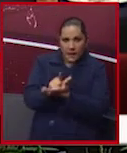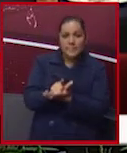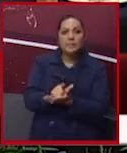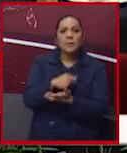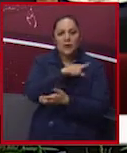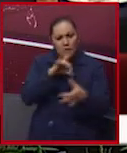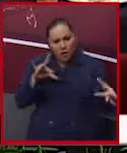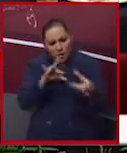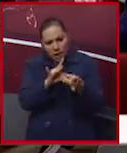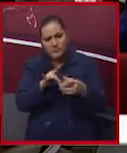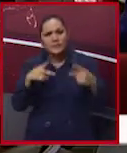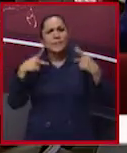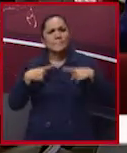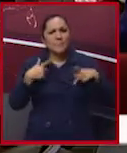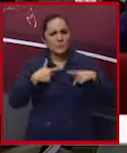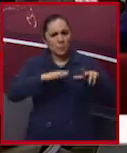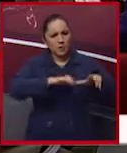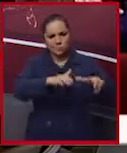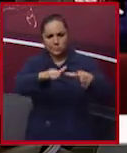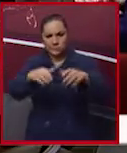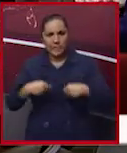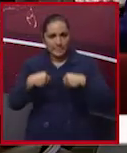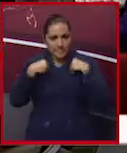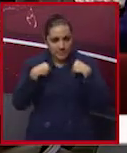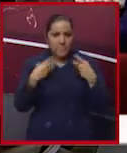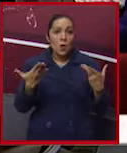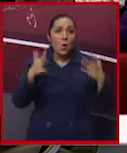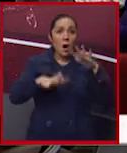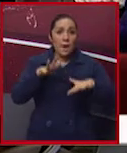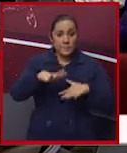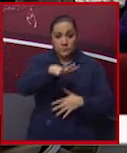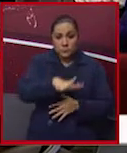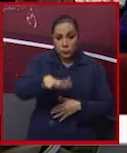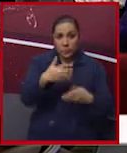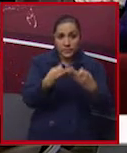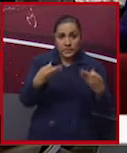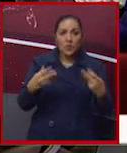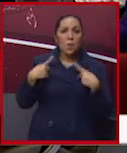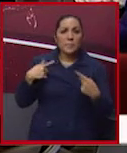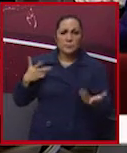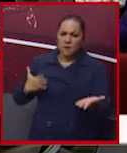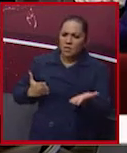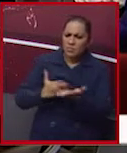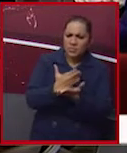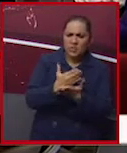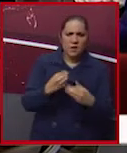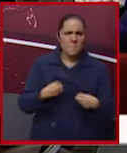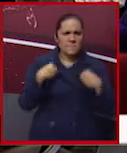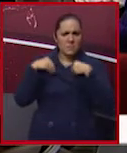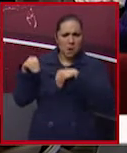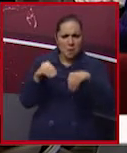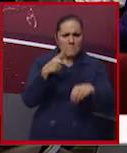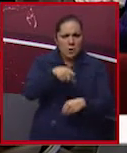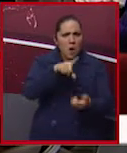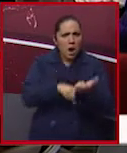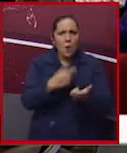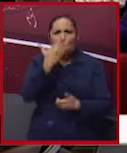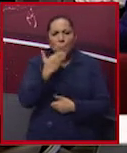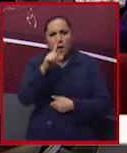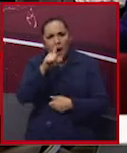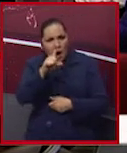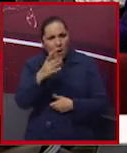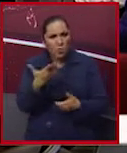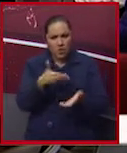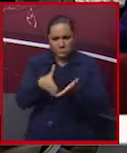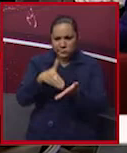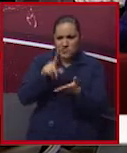asentamientos humanos o invasiones de personas en terrenos en donde no hay servicios públicos como el agua o alcantarillado. Se